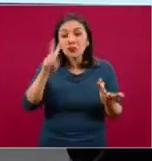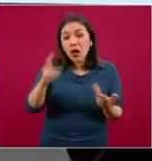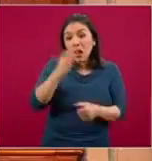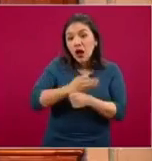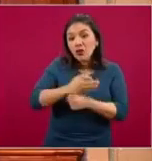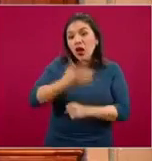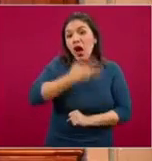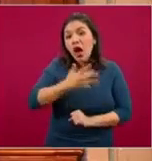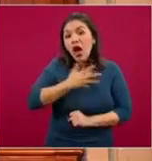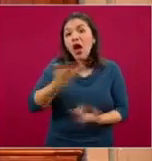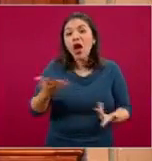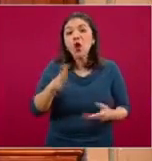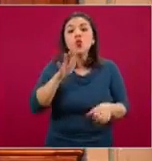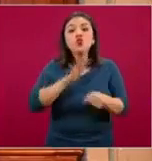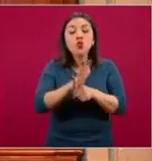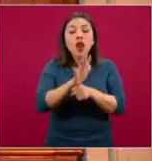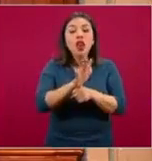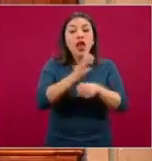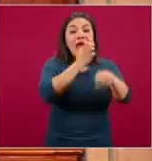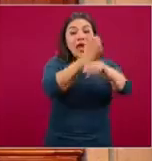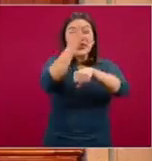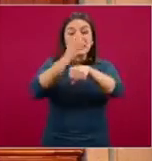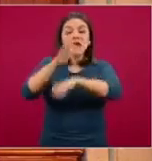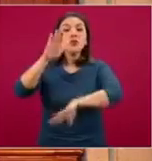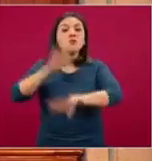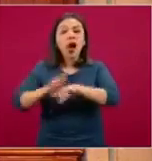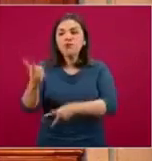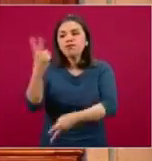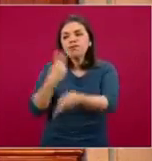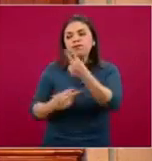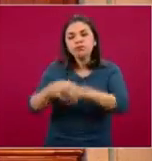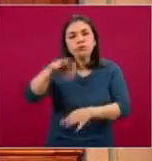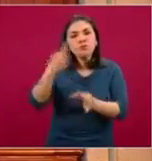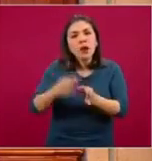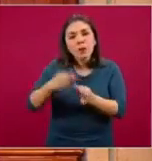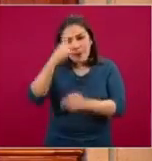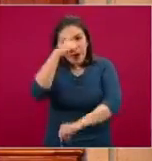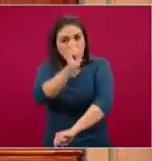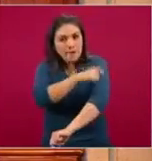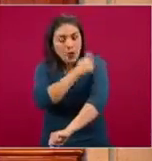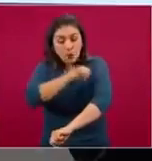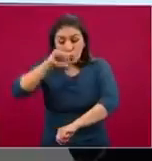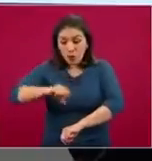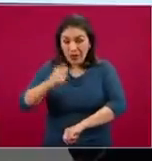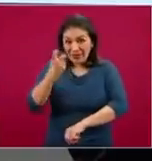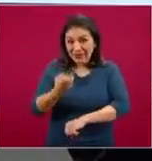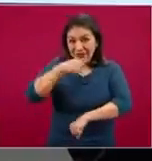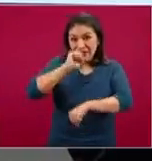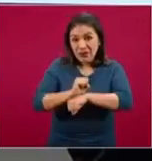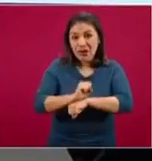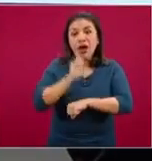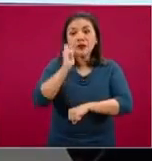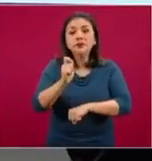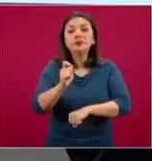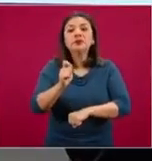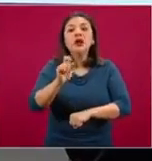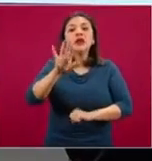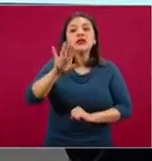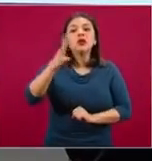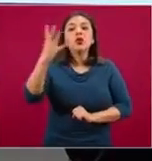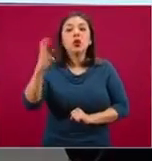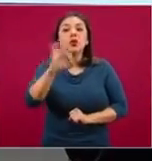ver cuáles son las entidades que se han acercado más al punto de corte para esta semana, que pedía un avance del